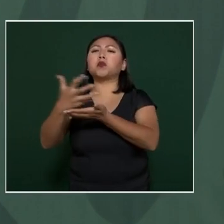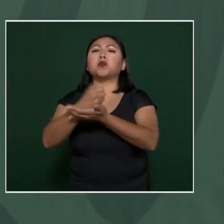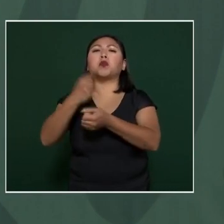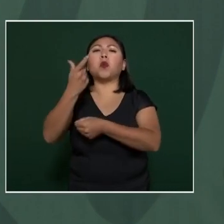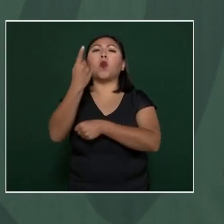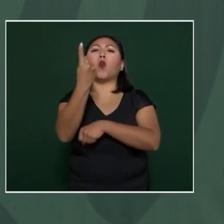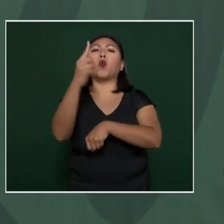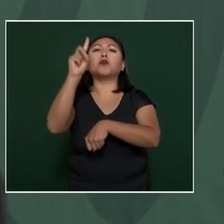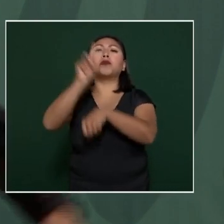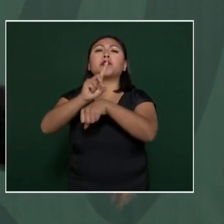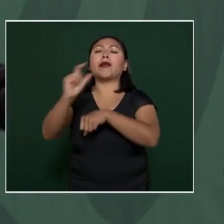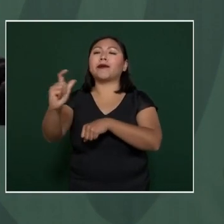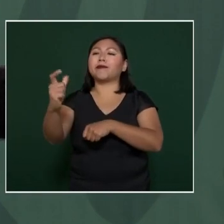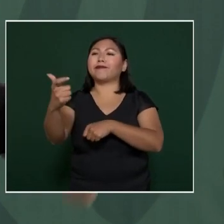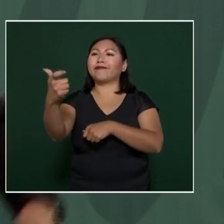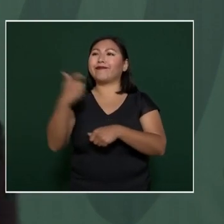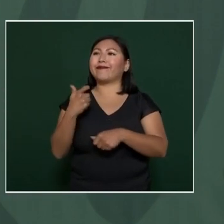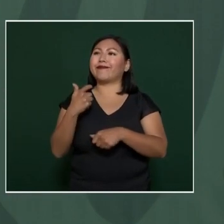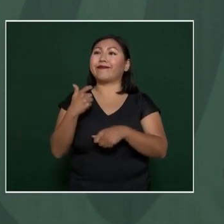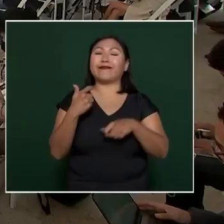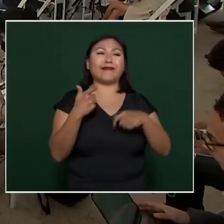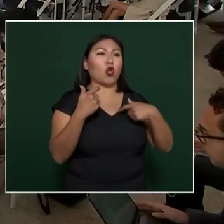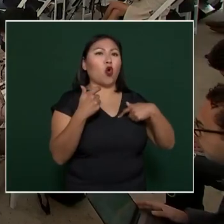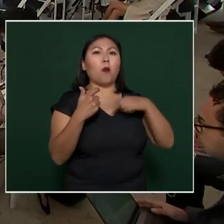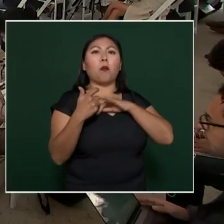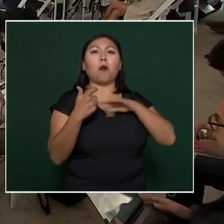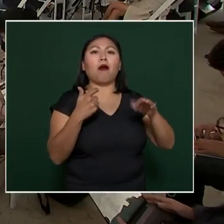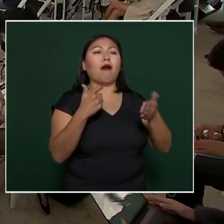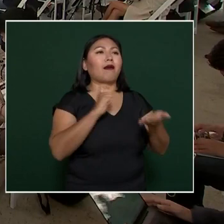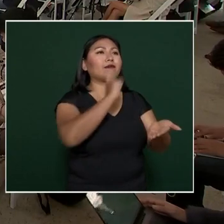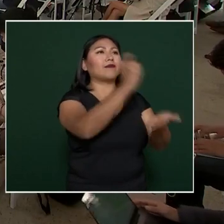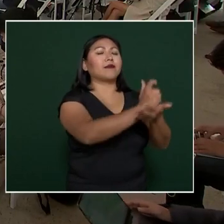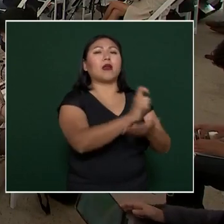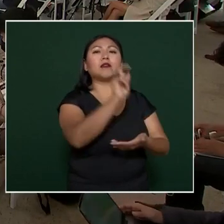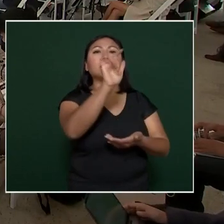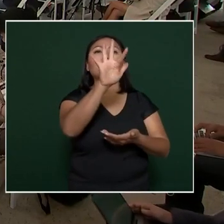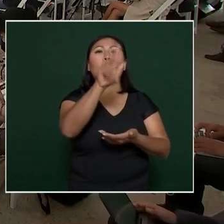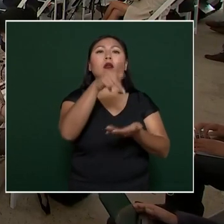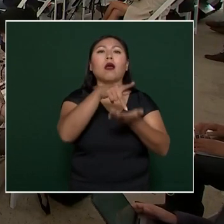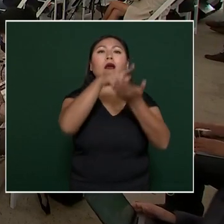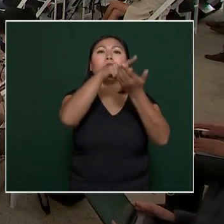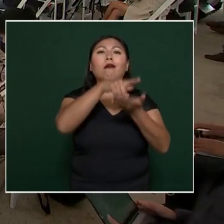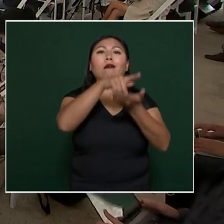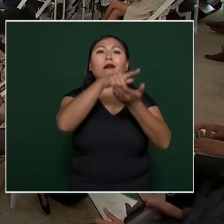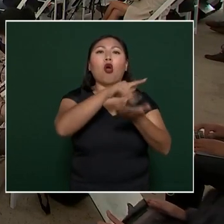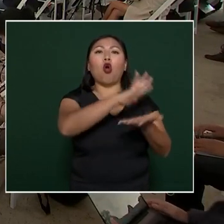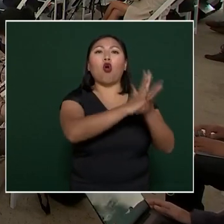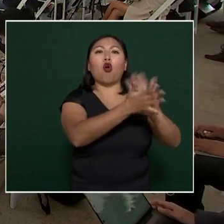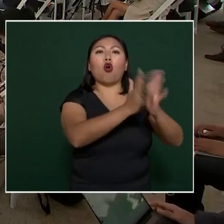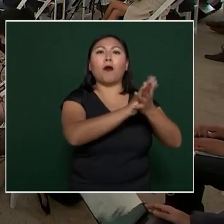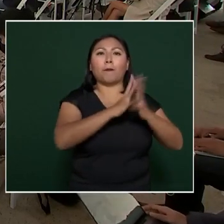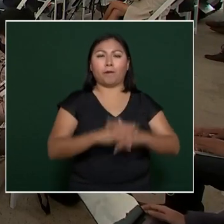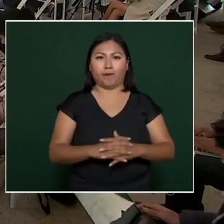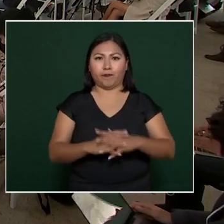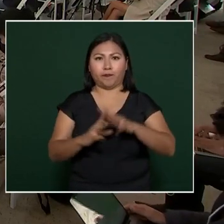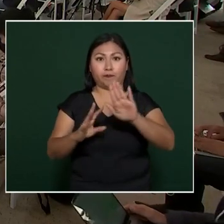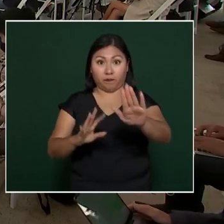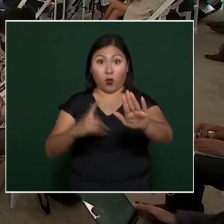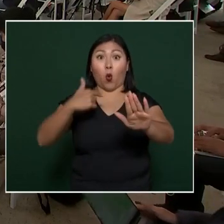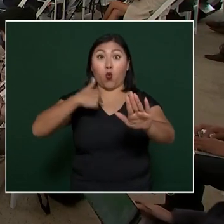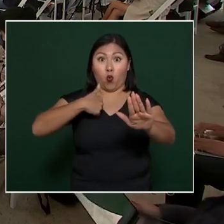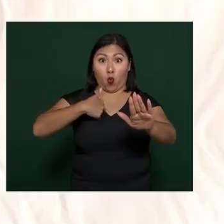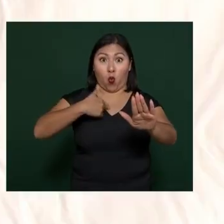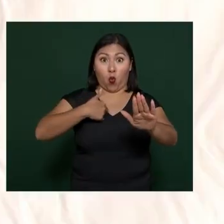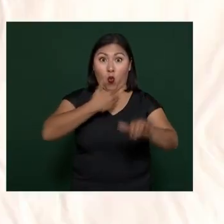tortilla y cuando nosotros llegamos al gobierno alcanzaba para 5 kilos un